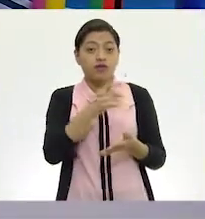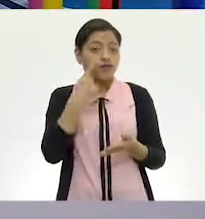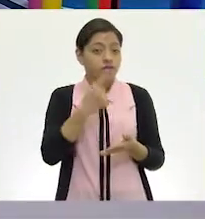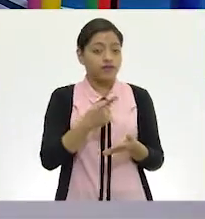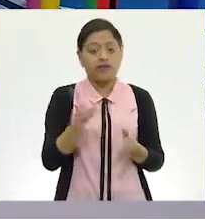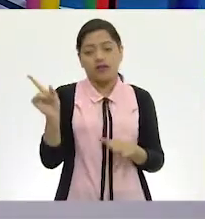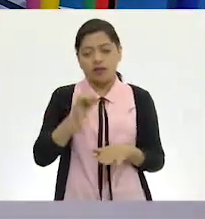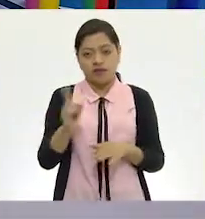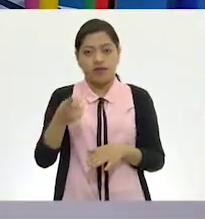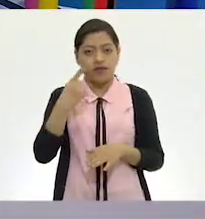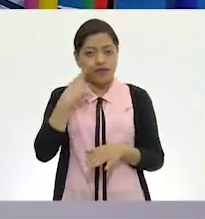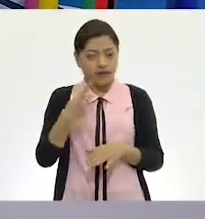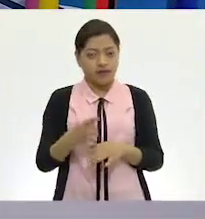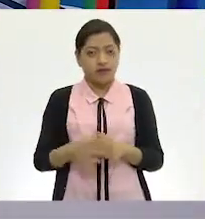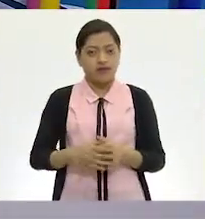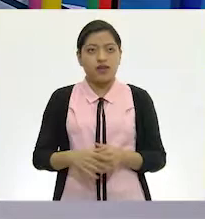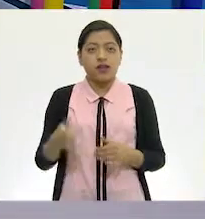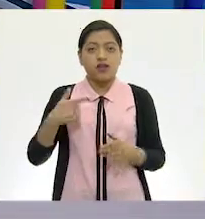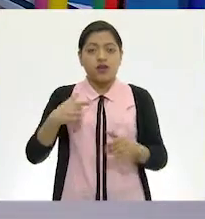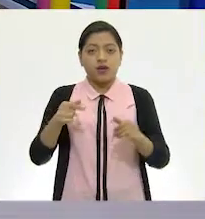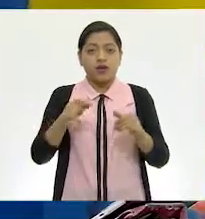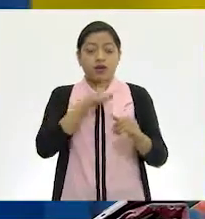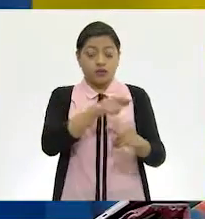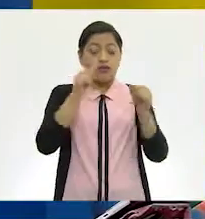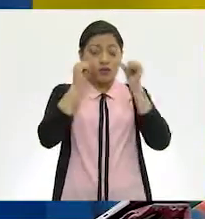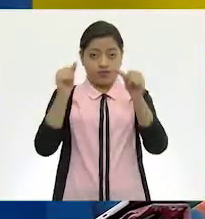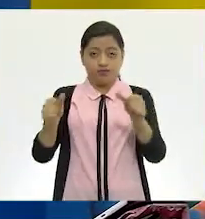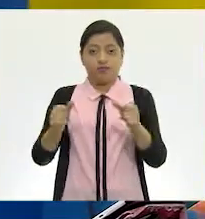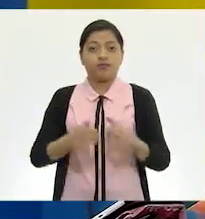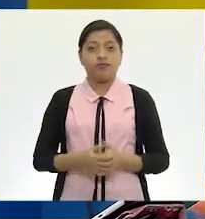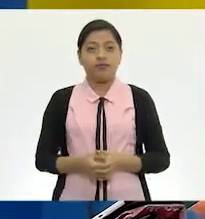A ver, voy a poner mucha atención. Mucha atención, ¿eh? Sí. A ver.